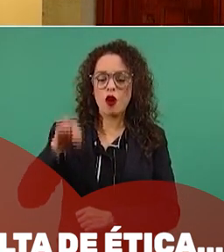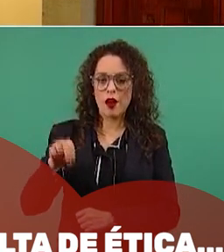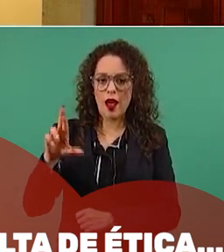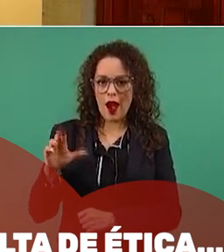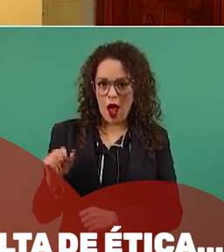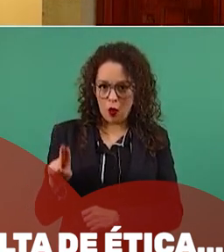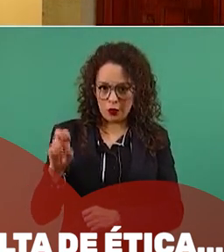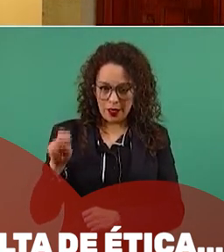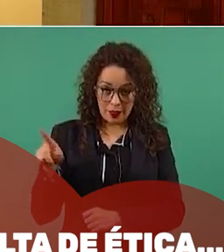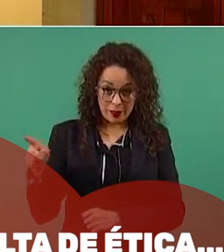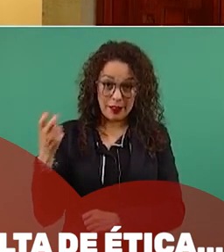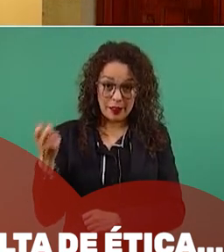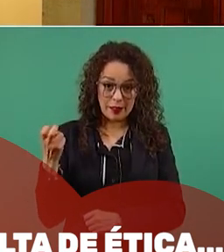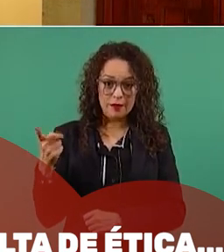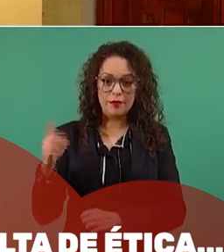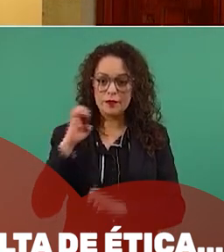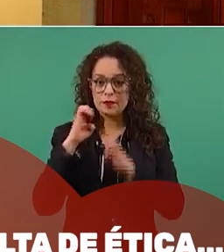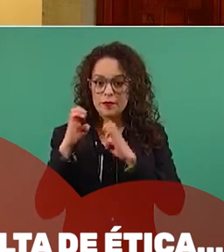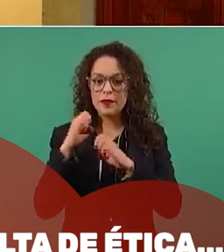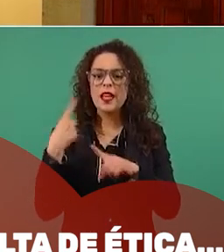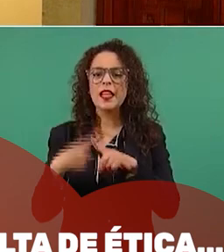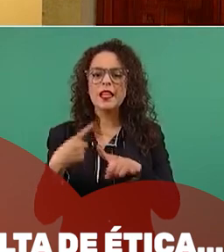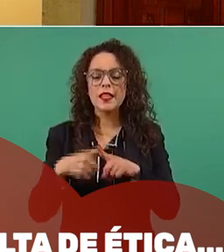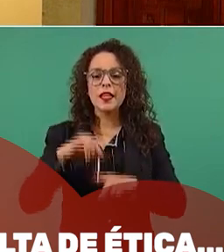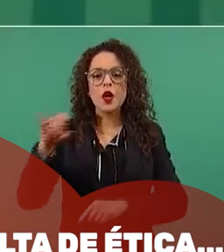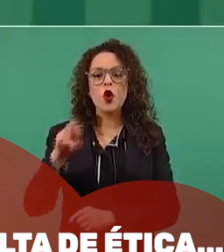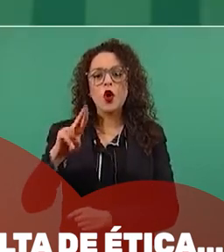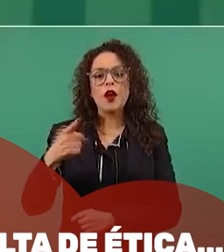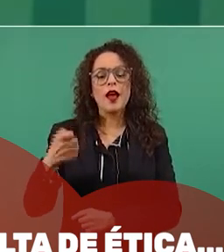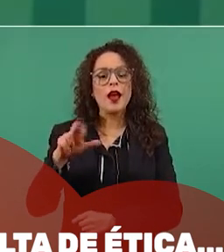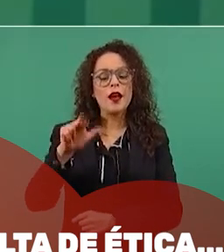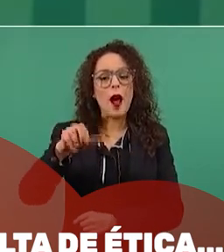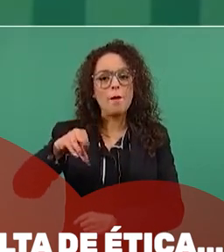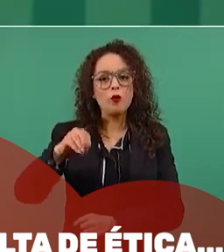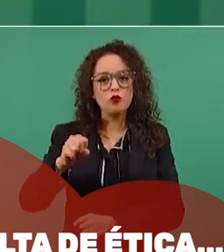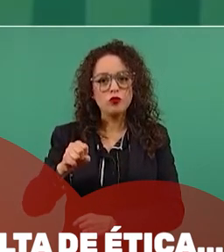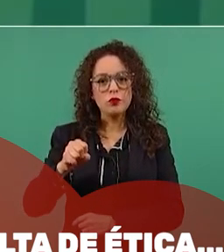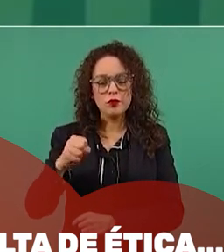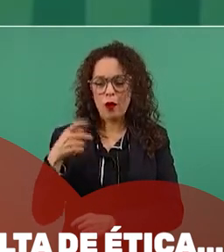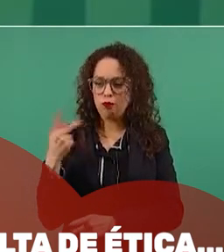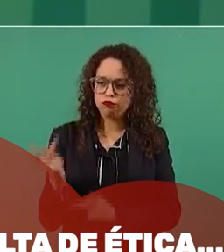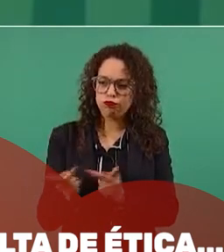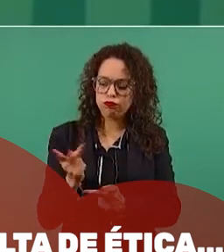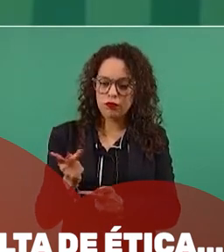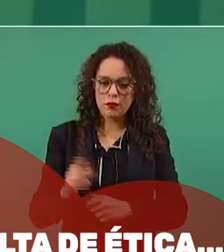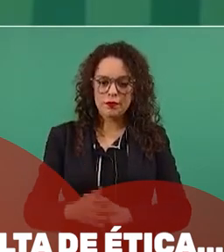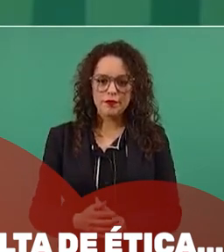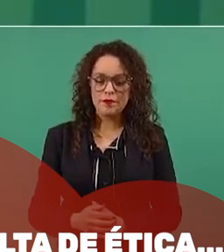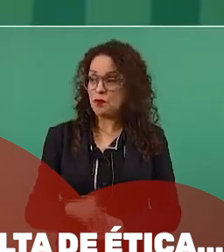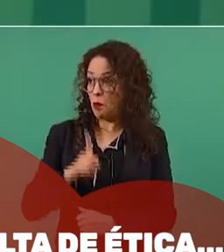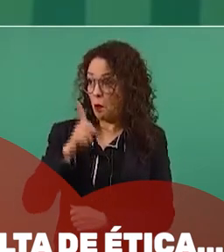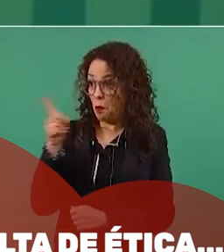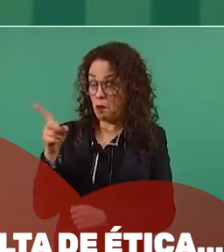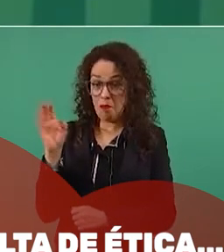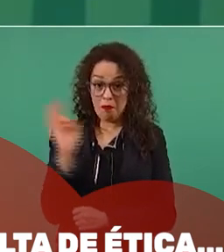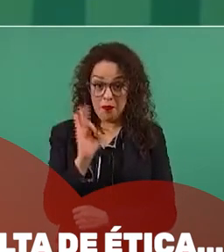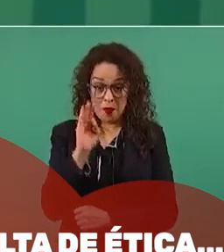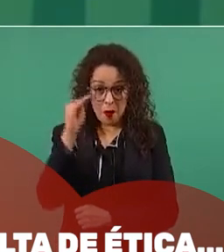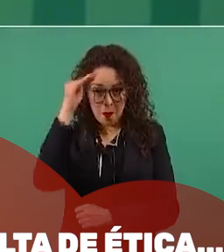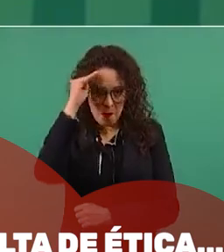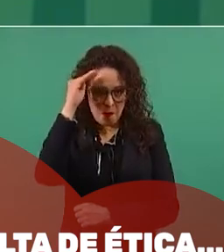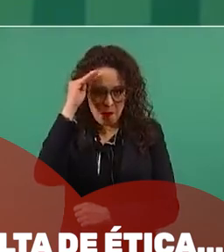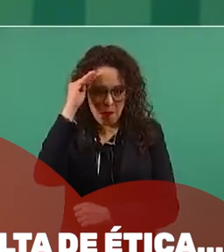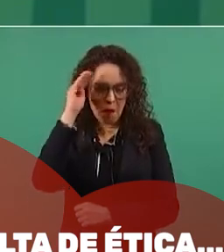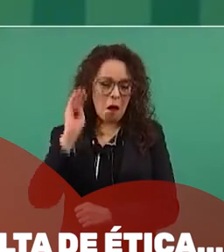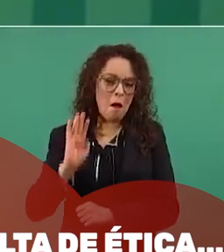López Obrador siguen dando de qué hablar, y es el presidente Andrés Manuel López Obrador quien criticó a León Krause por las preguntas que le hizo al periodista Jorge Ramos durante